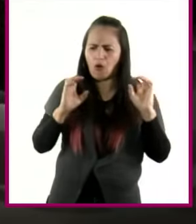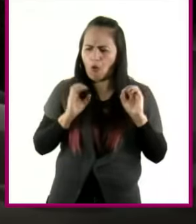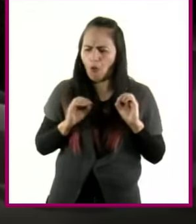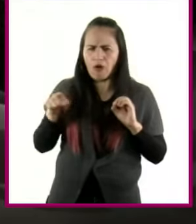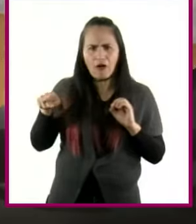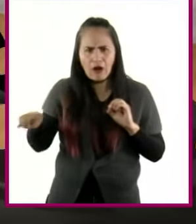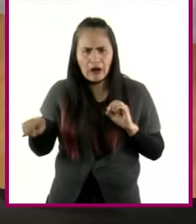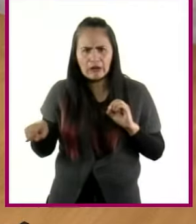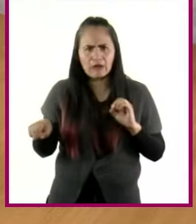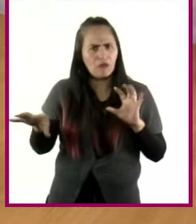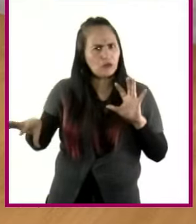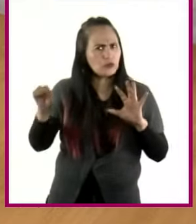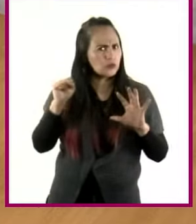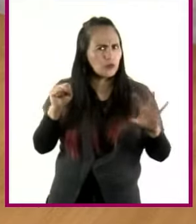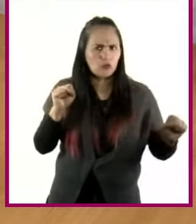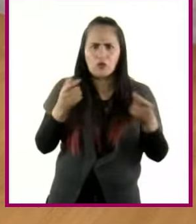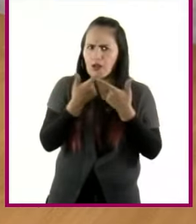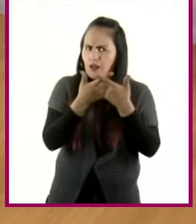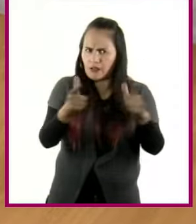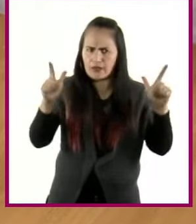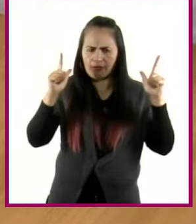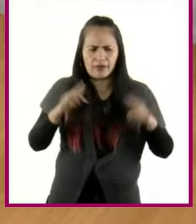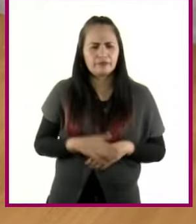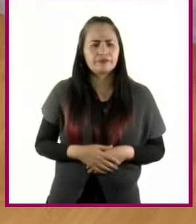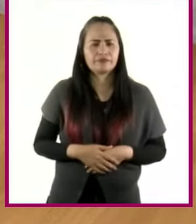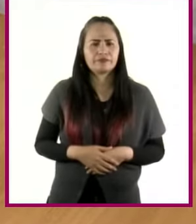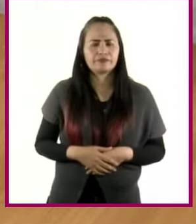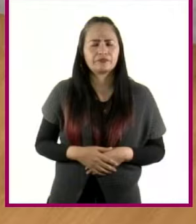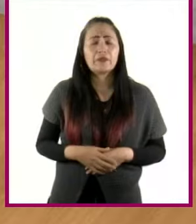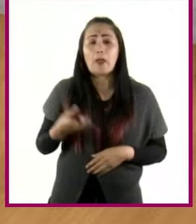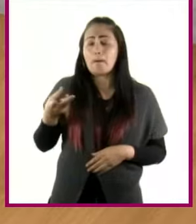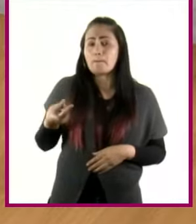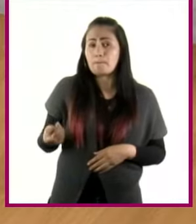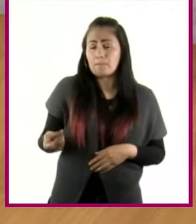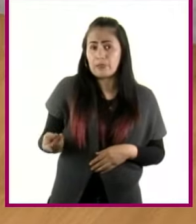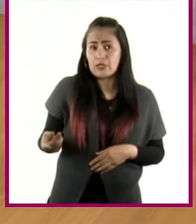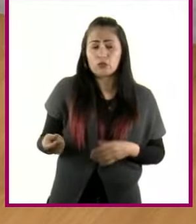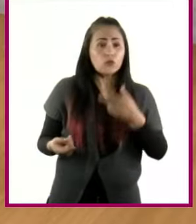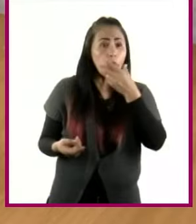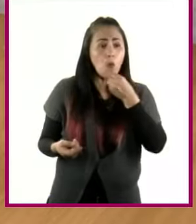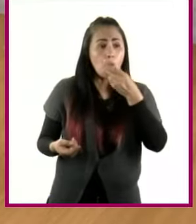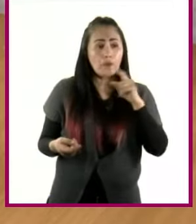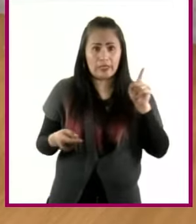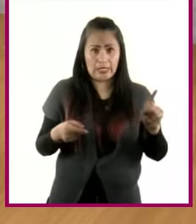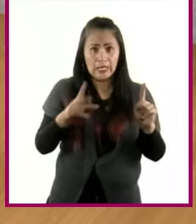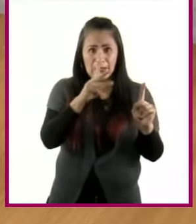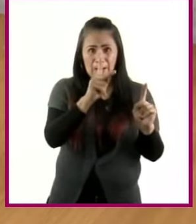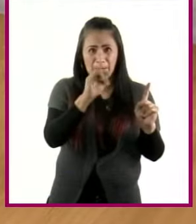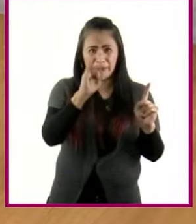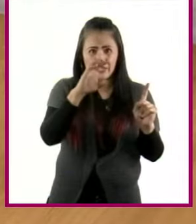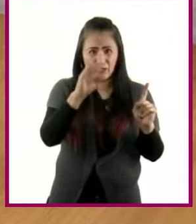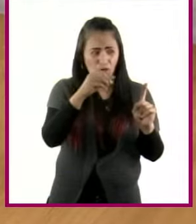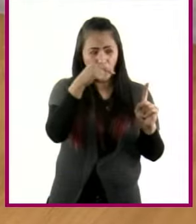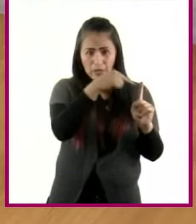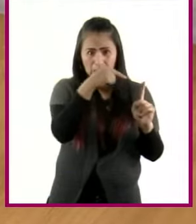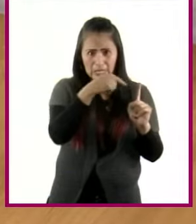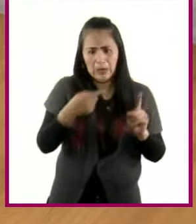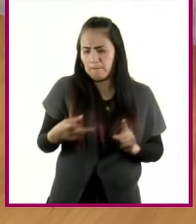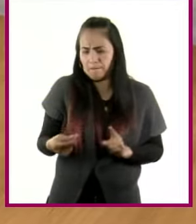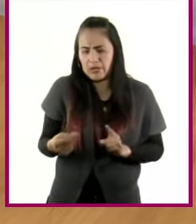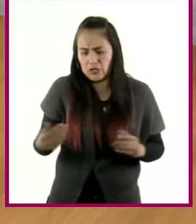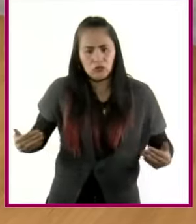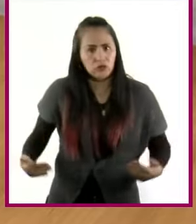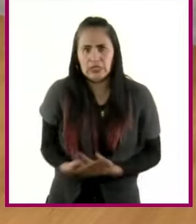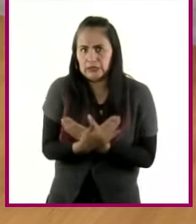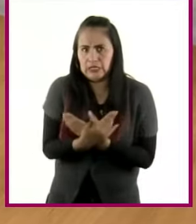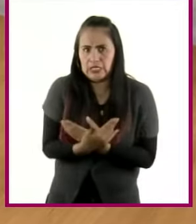otro. Los perros, dice Pico de la Mirandola, son perros desde que nacen y hasta